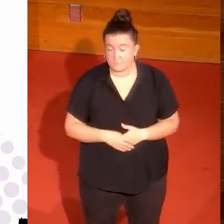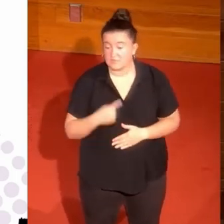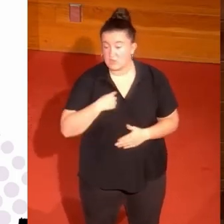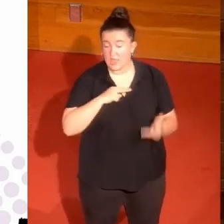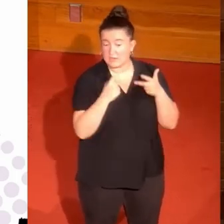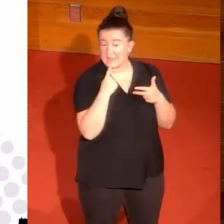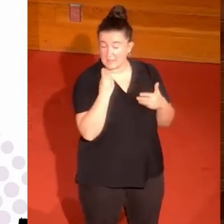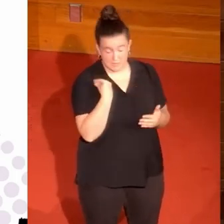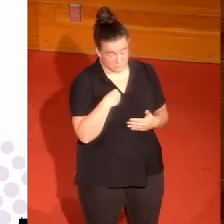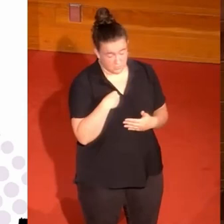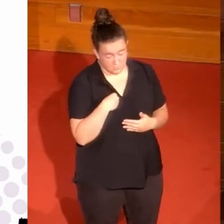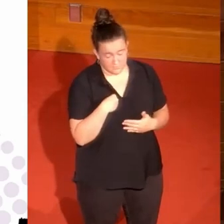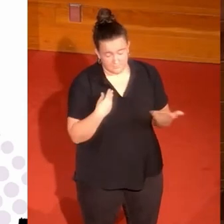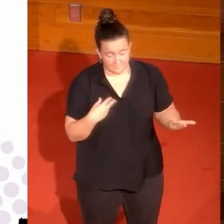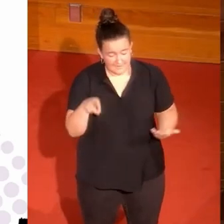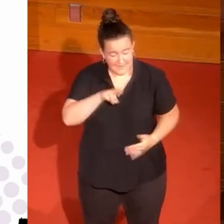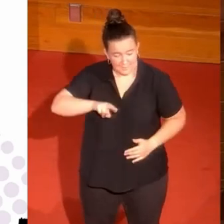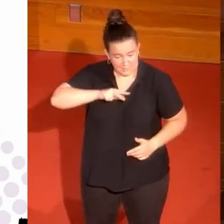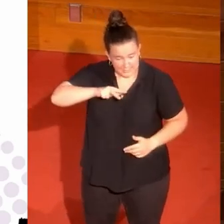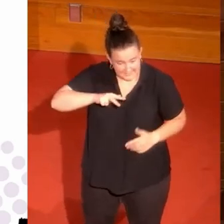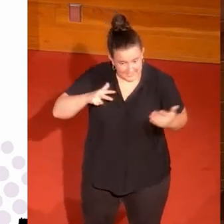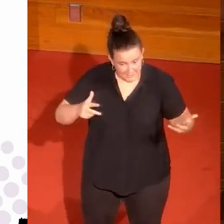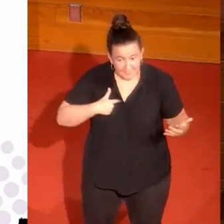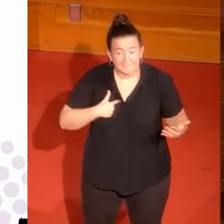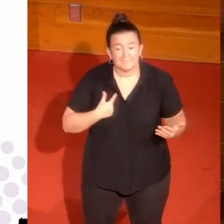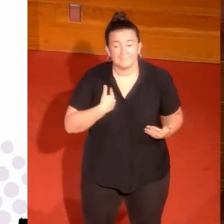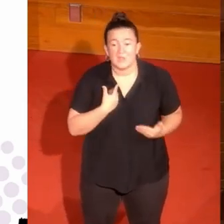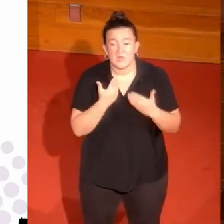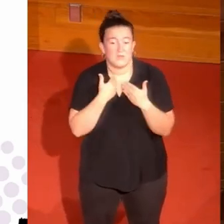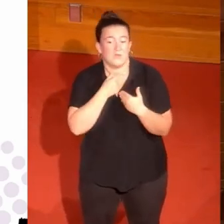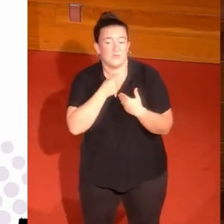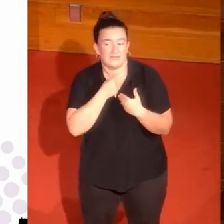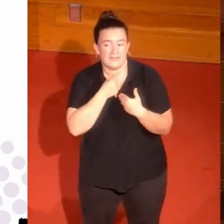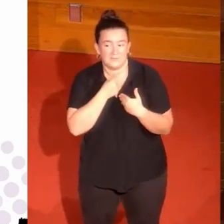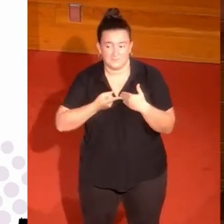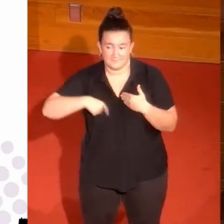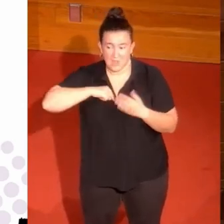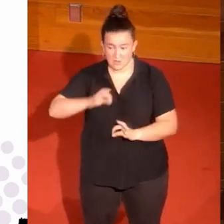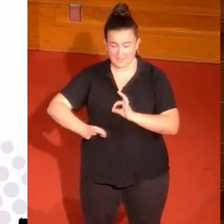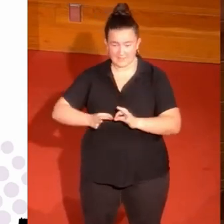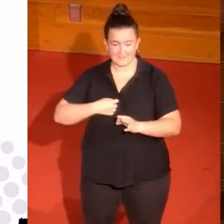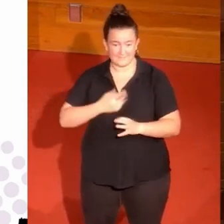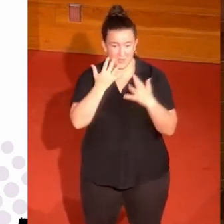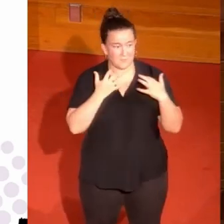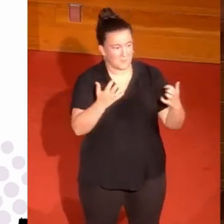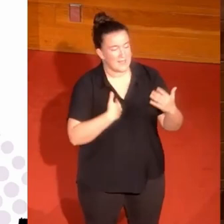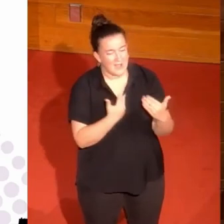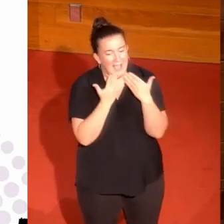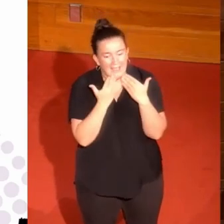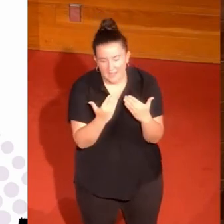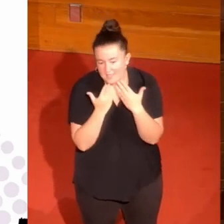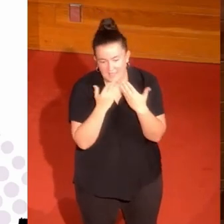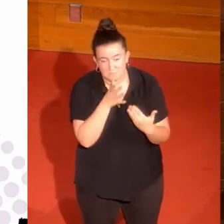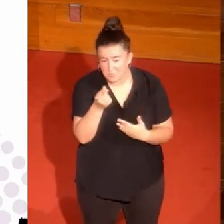gustaría eh extender el agradecimiento de la de la organización al público por vuestra asistencia